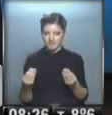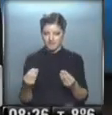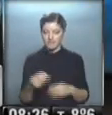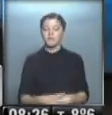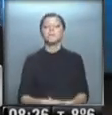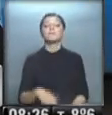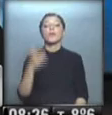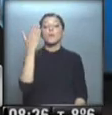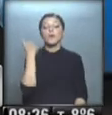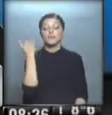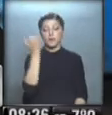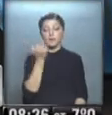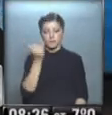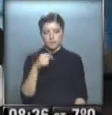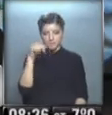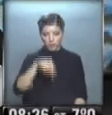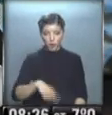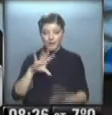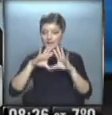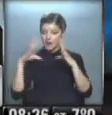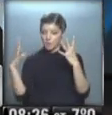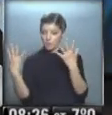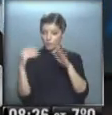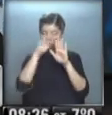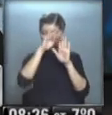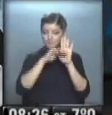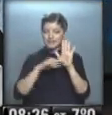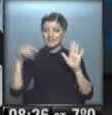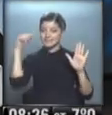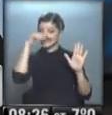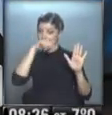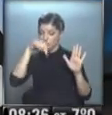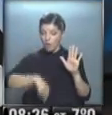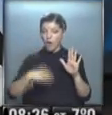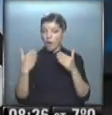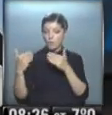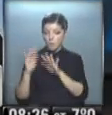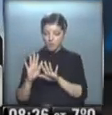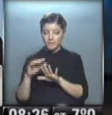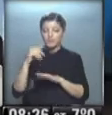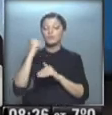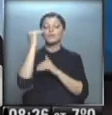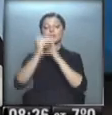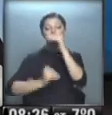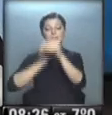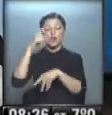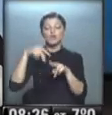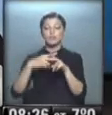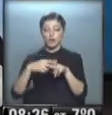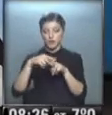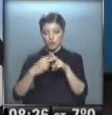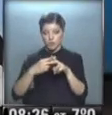Como les decía, es el séptimo país en el mundo que está obteniendo estas capacidades. Tiene que ver con un desarrollo tecnológico,